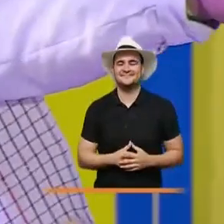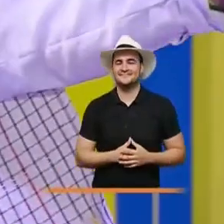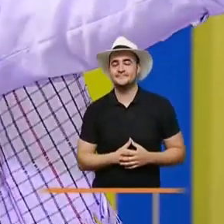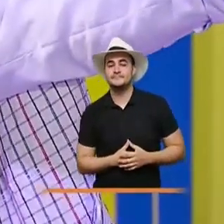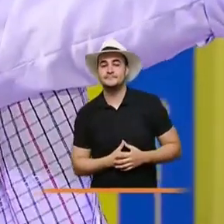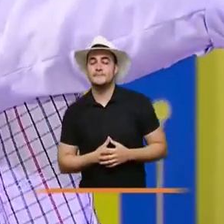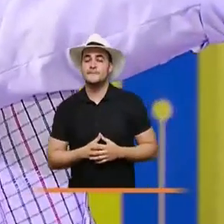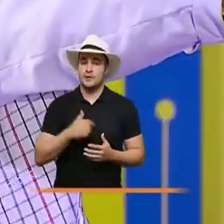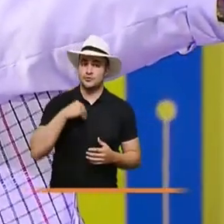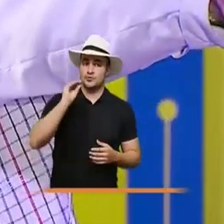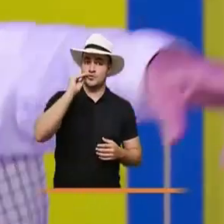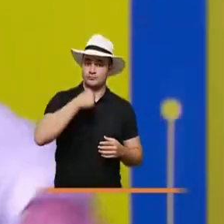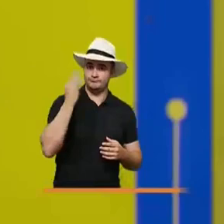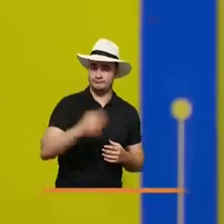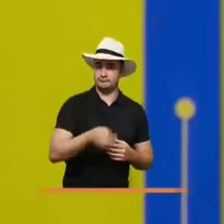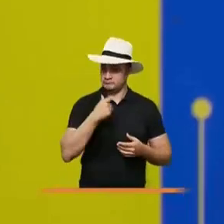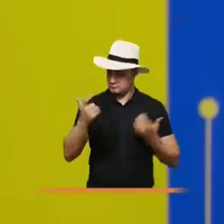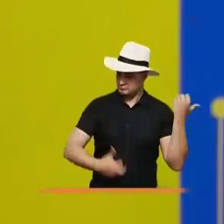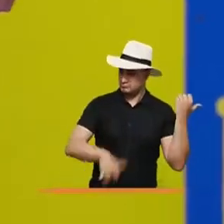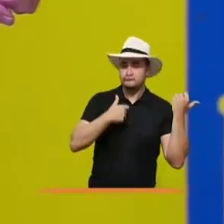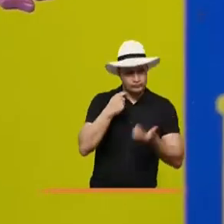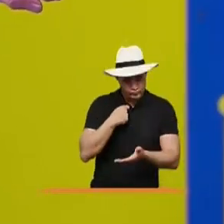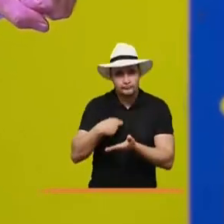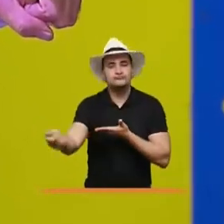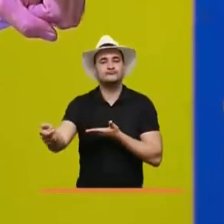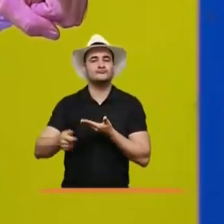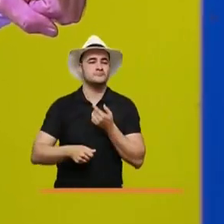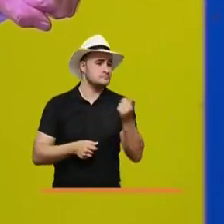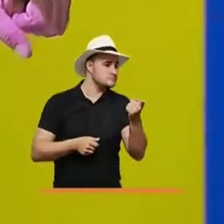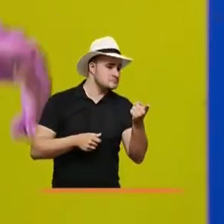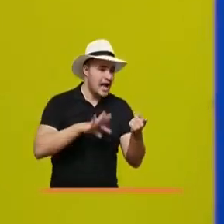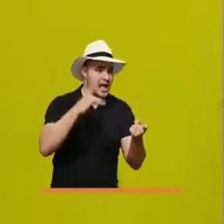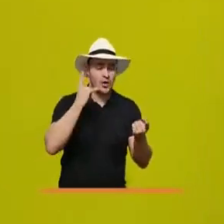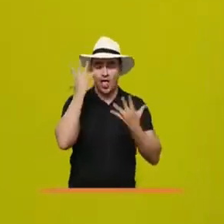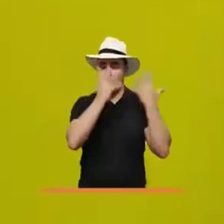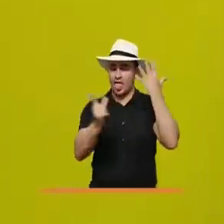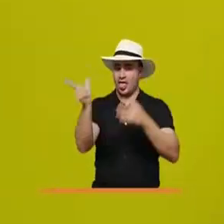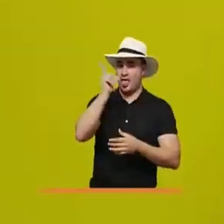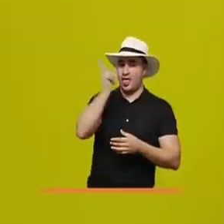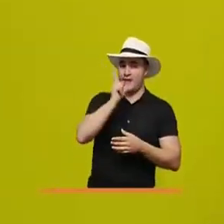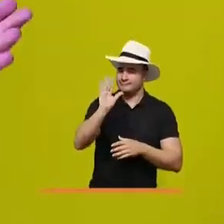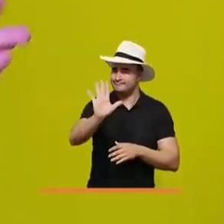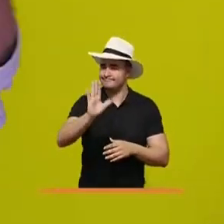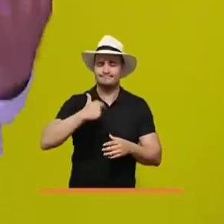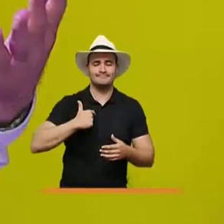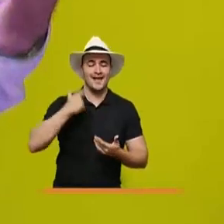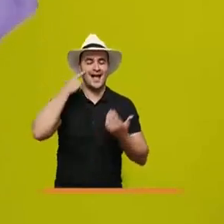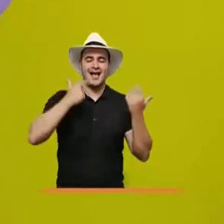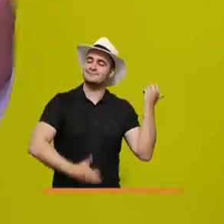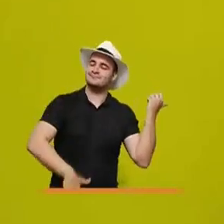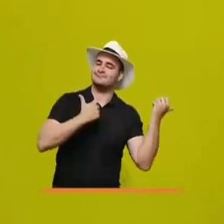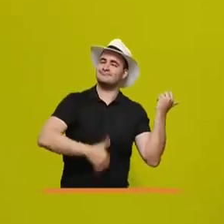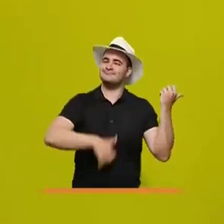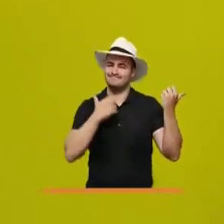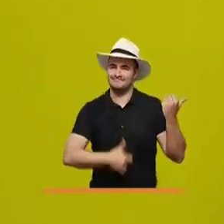yo le compro esa abandona y si usted se emborracha le damos la serenata